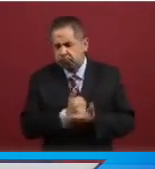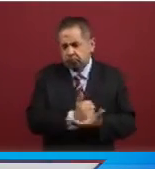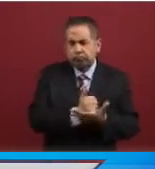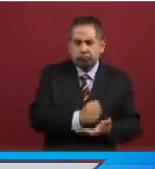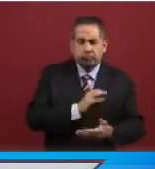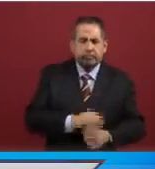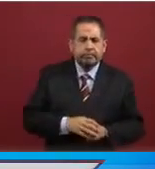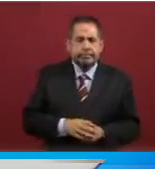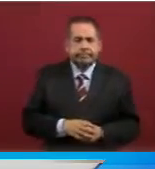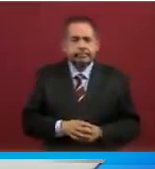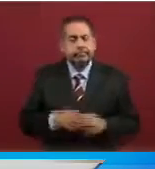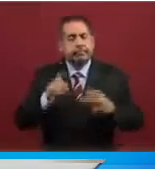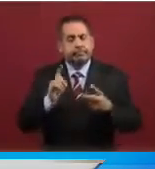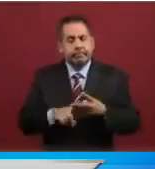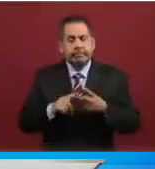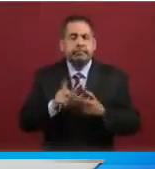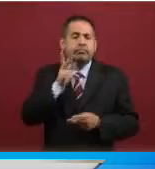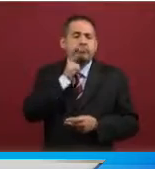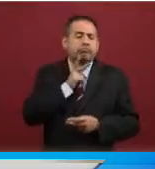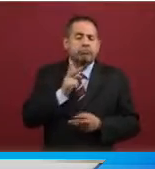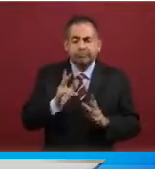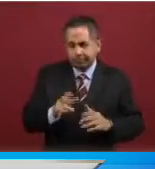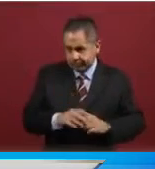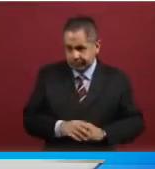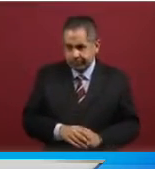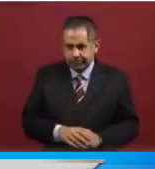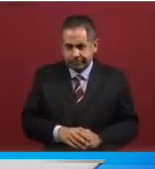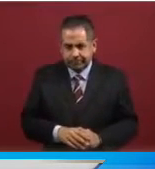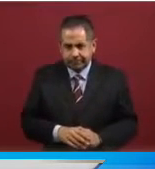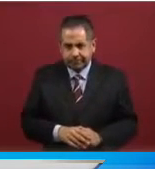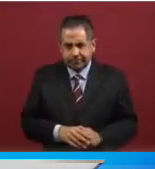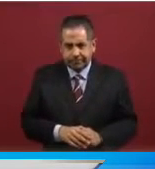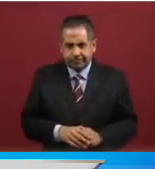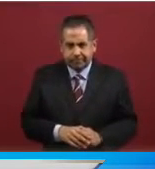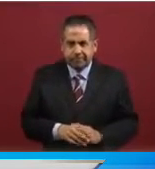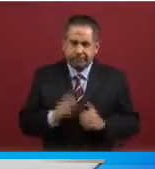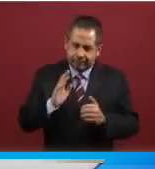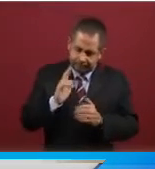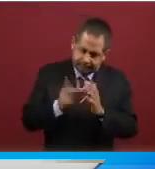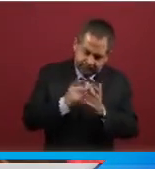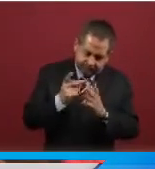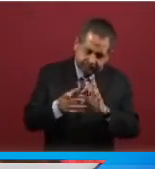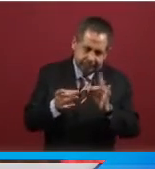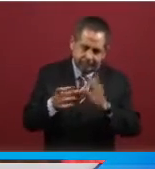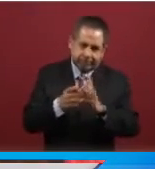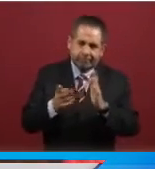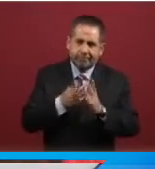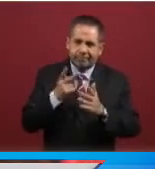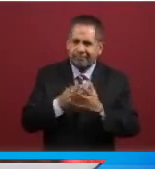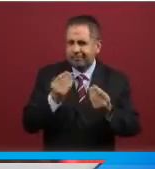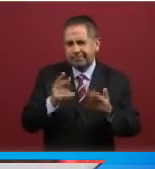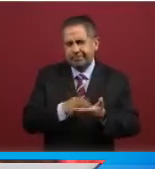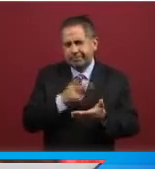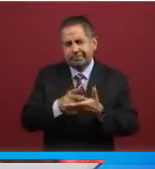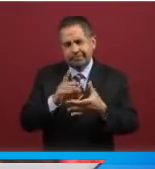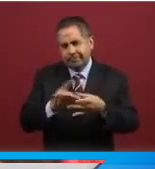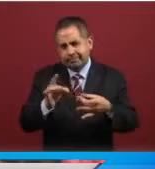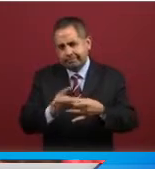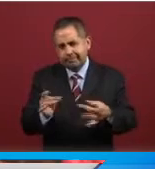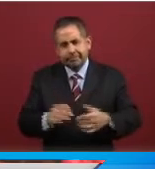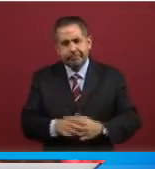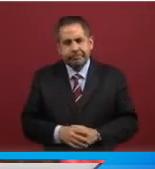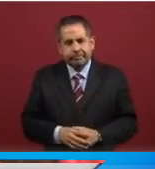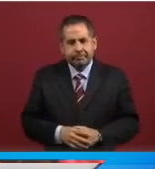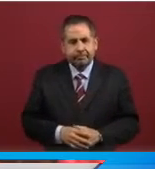Calderón existieron entradas extraordinarias por la venta de petróleo, dinero utilizado para el financiamiento del gasto burocrático, la condonación